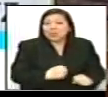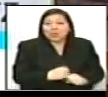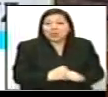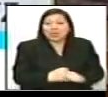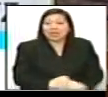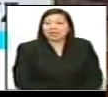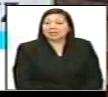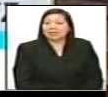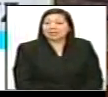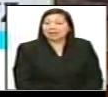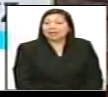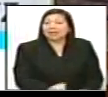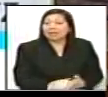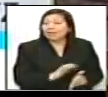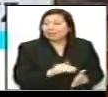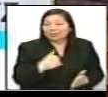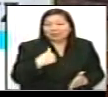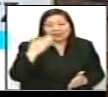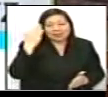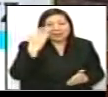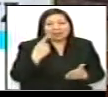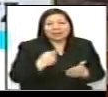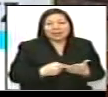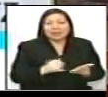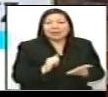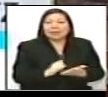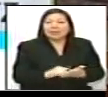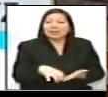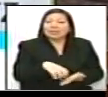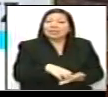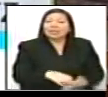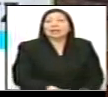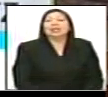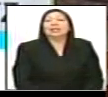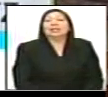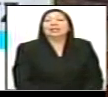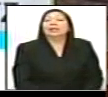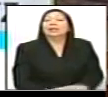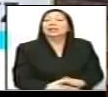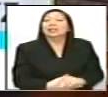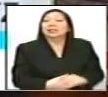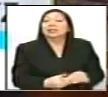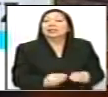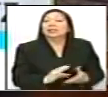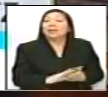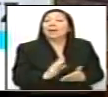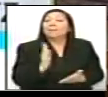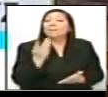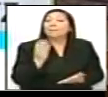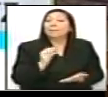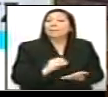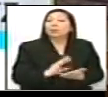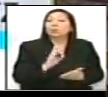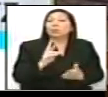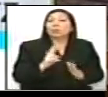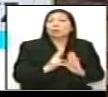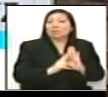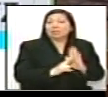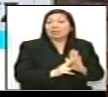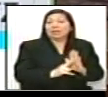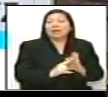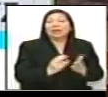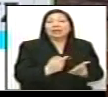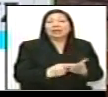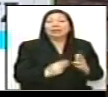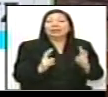es algo que ya sabemos, que es la población históricamente más subrepresentada en la política, ¿no? Recuerdo una